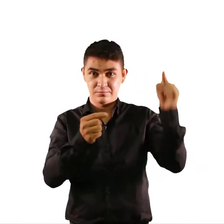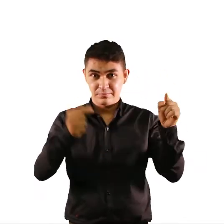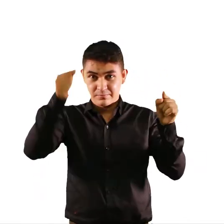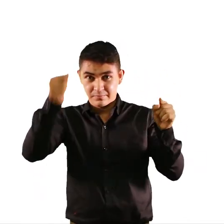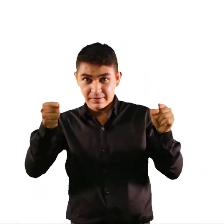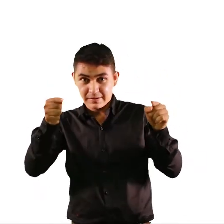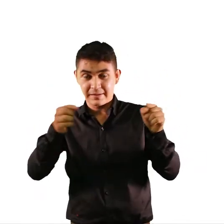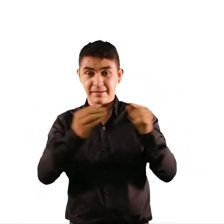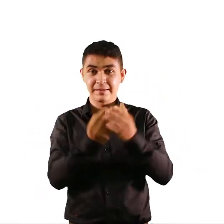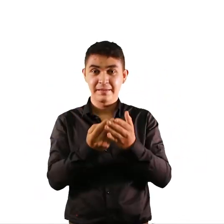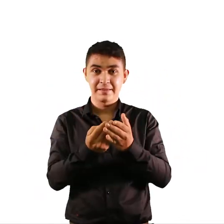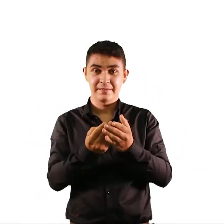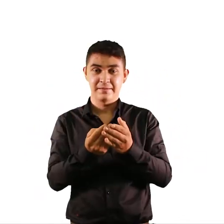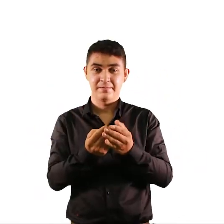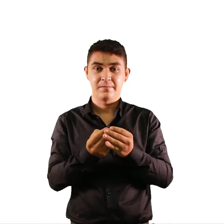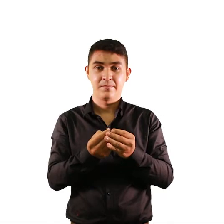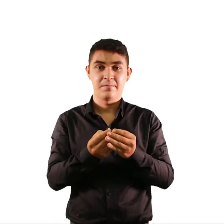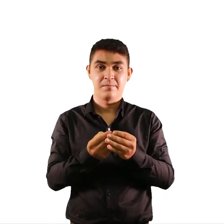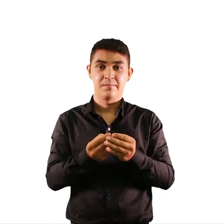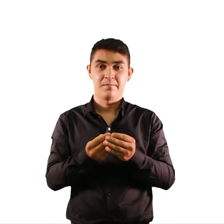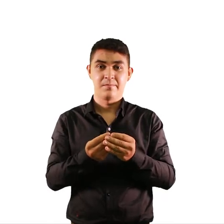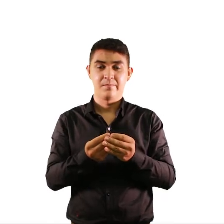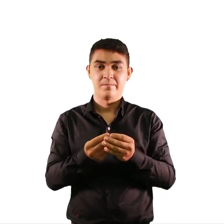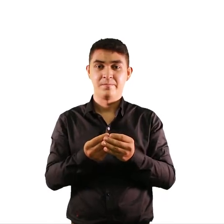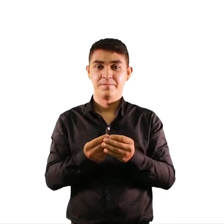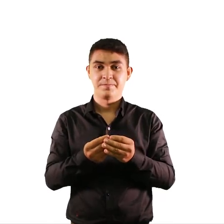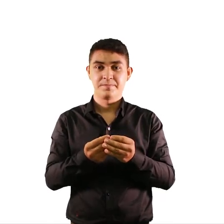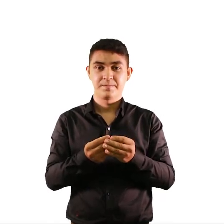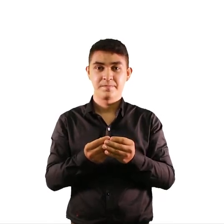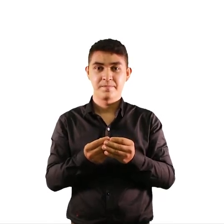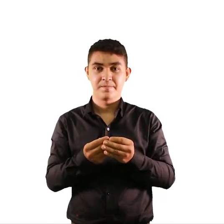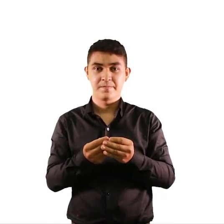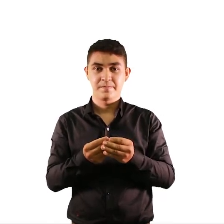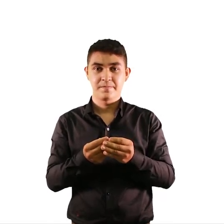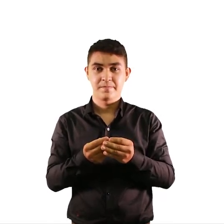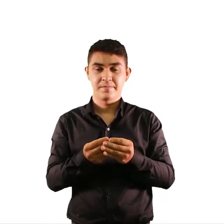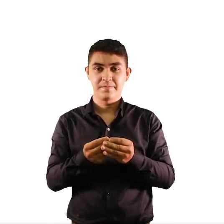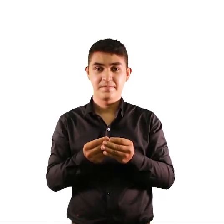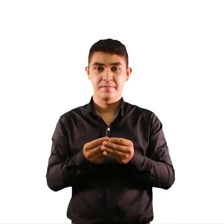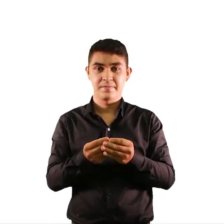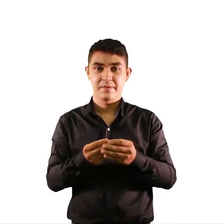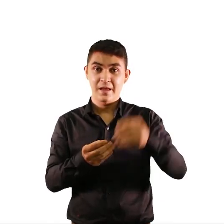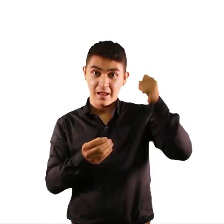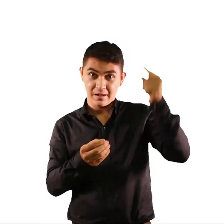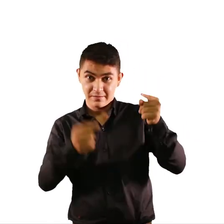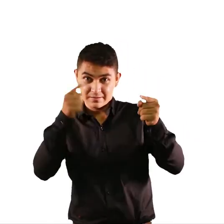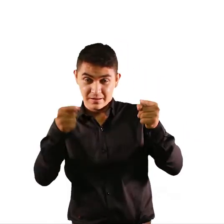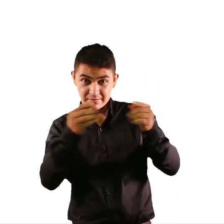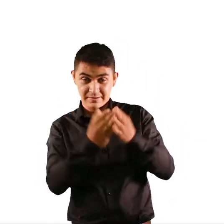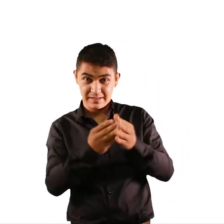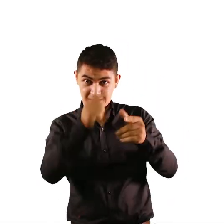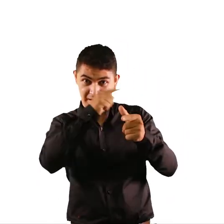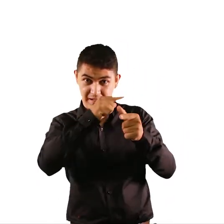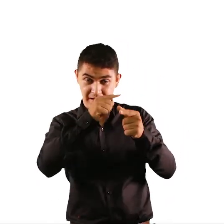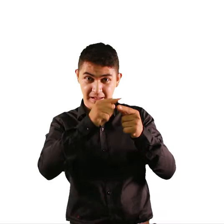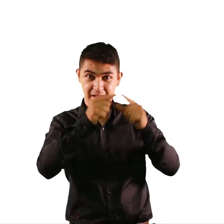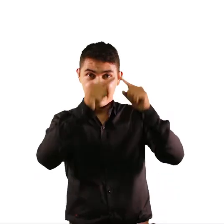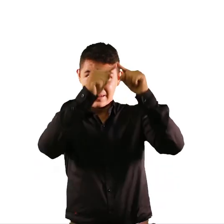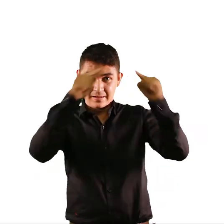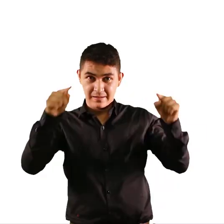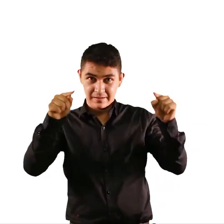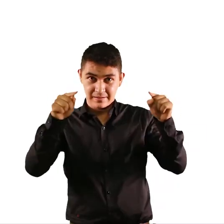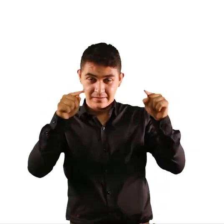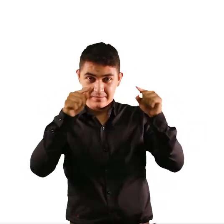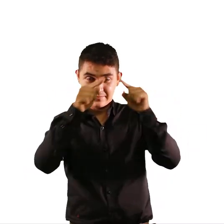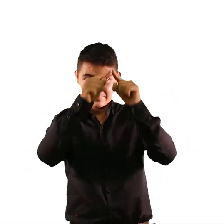triángulo. A los lados del ángulo recto, lados adyacentes